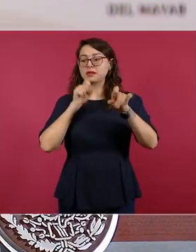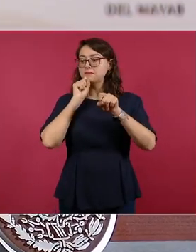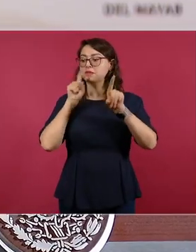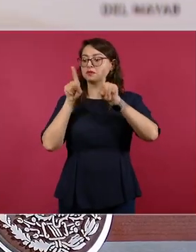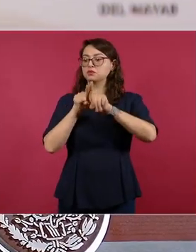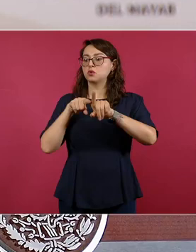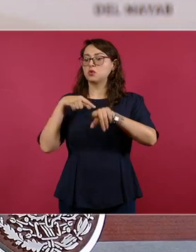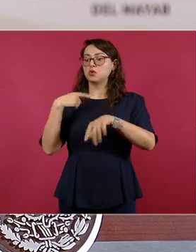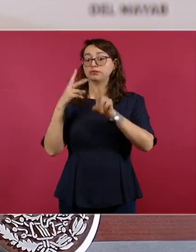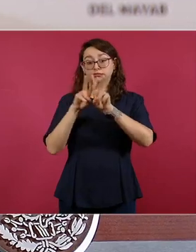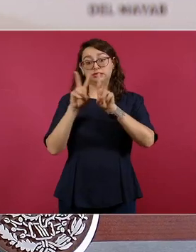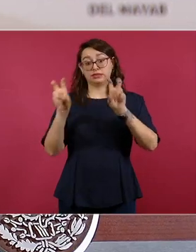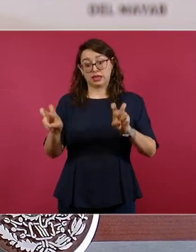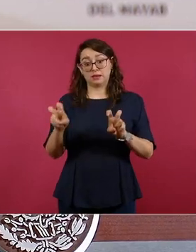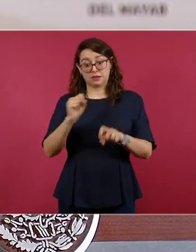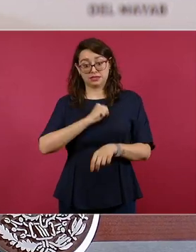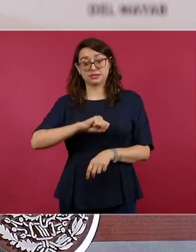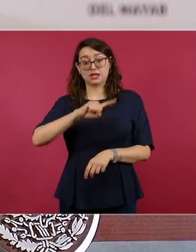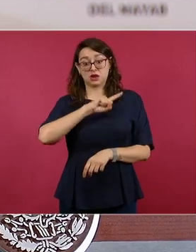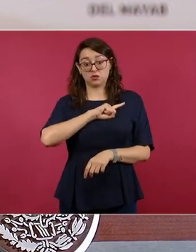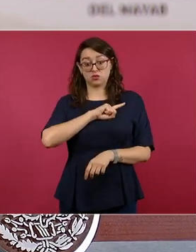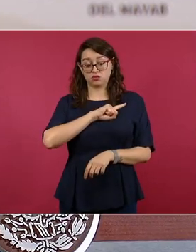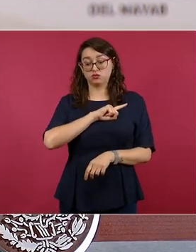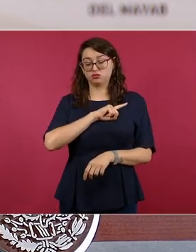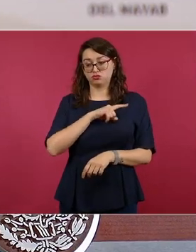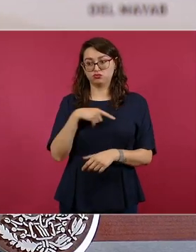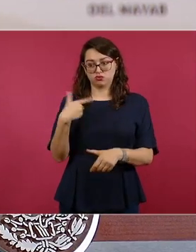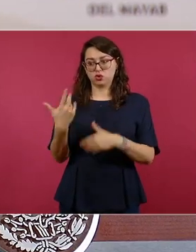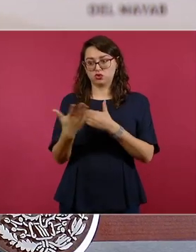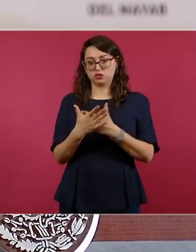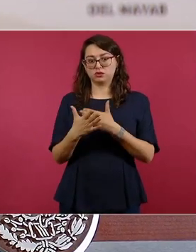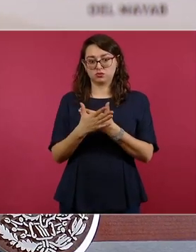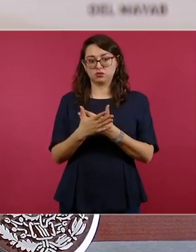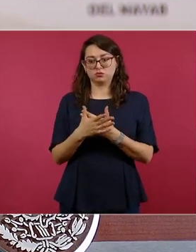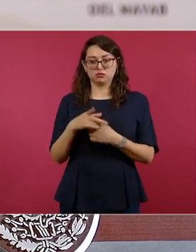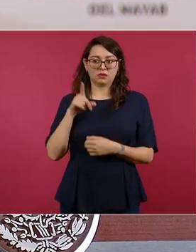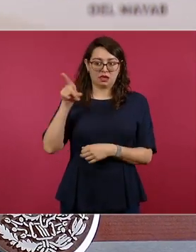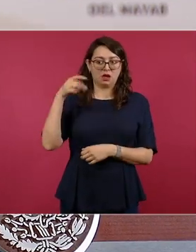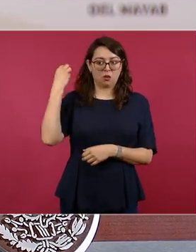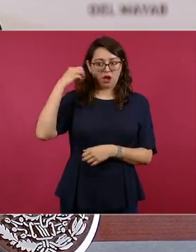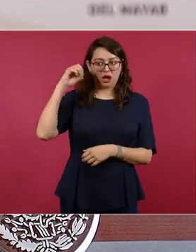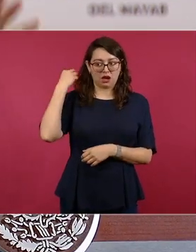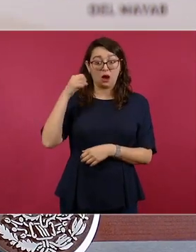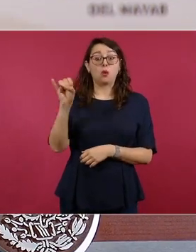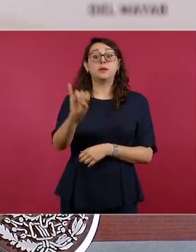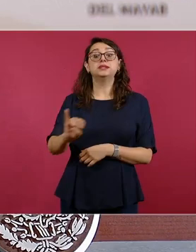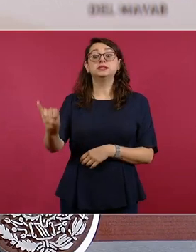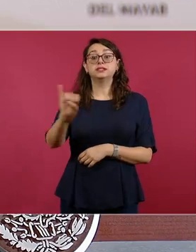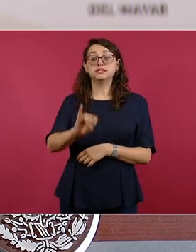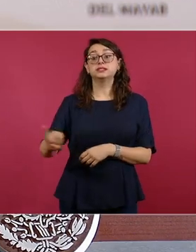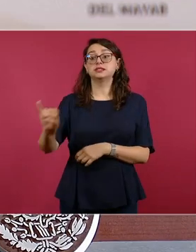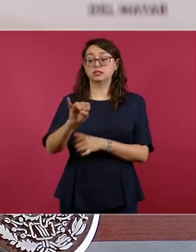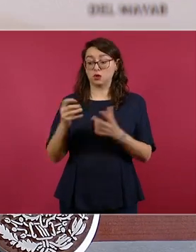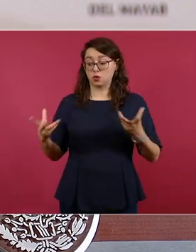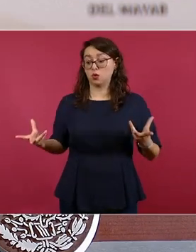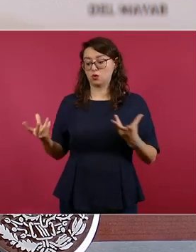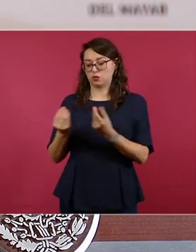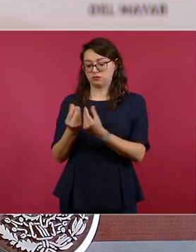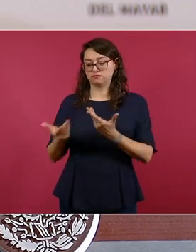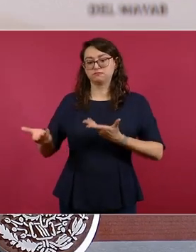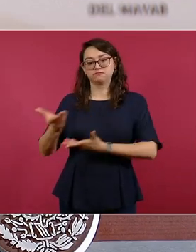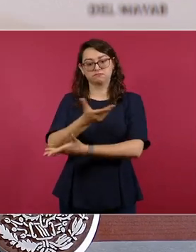bienestar el jueves en Oaxaca y ya